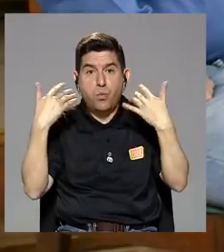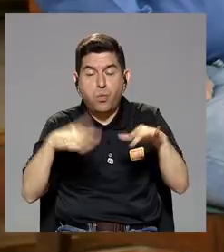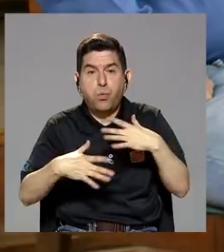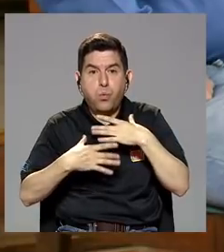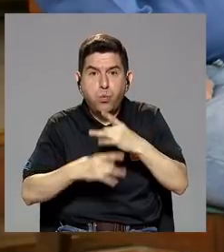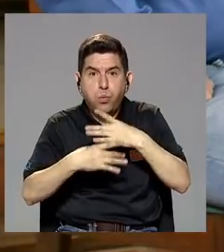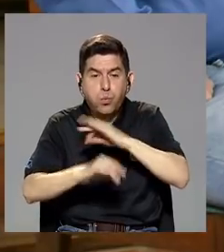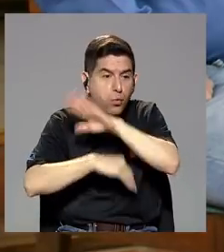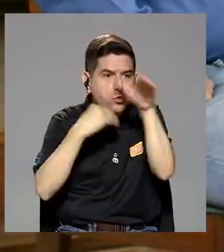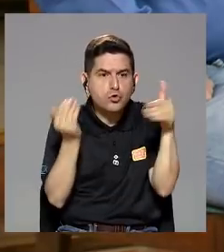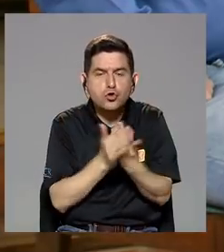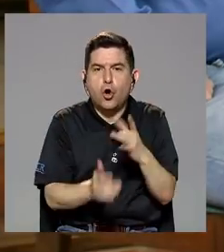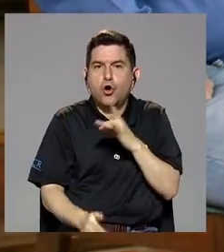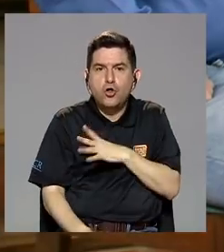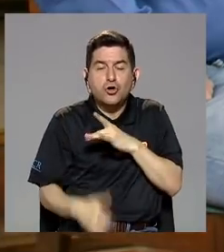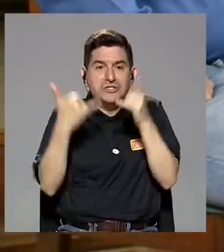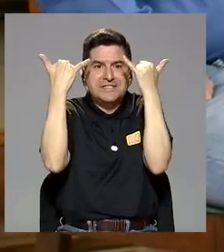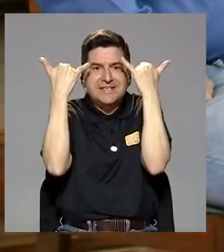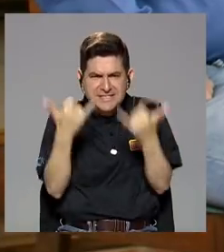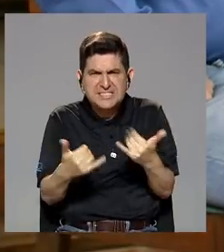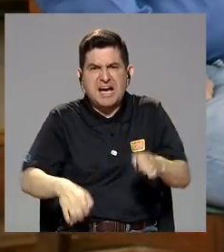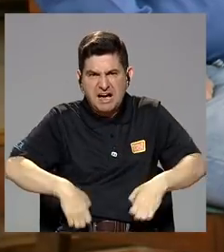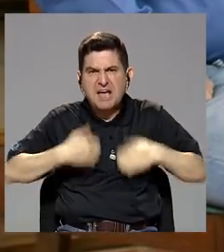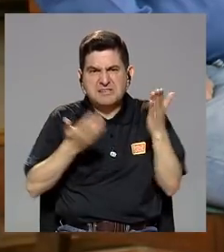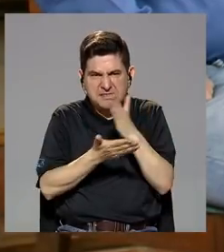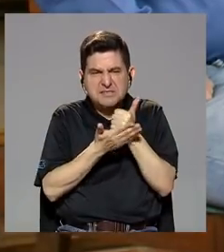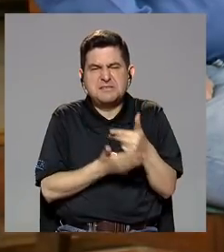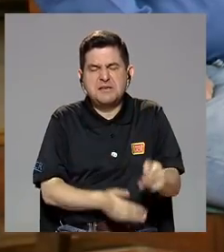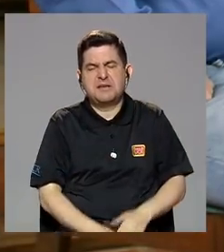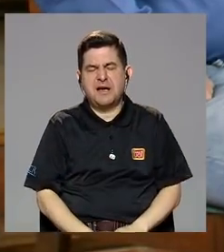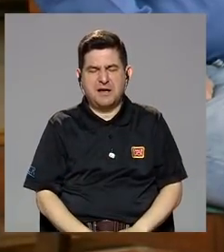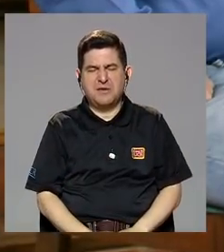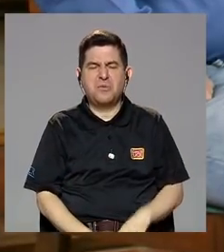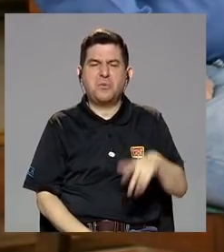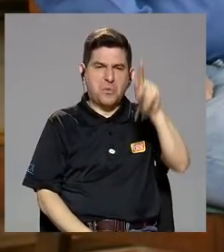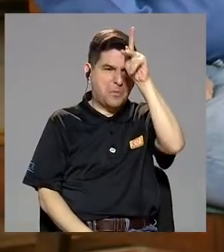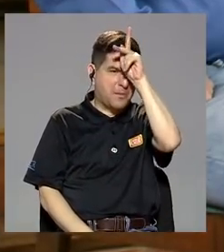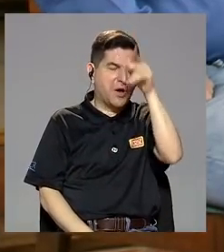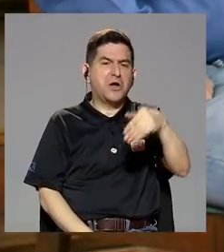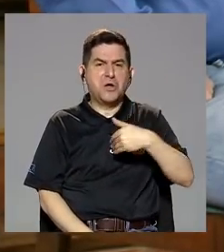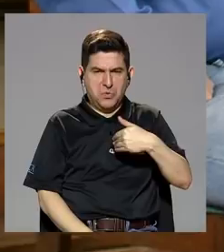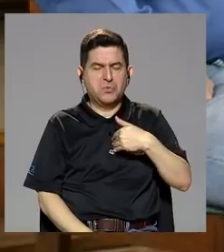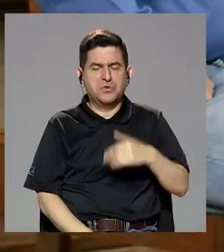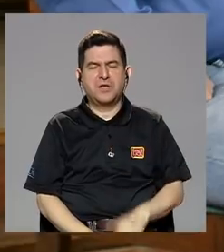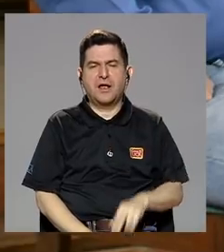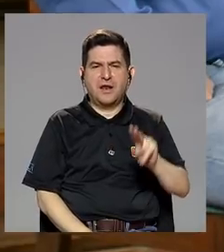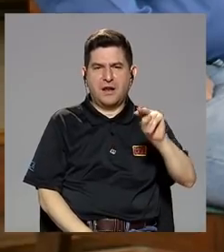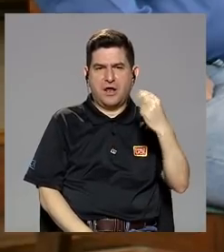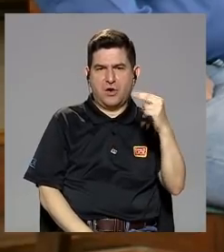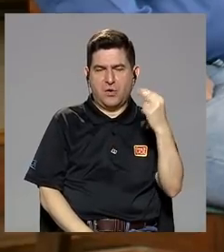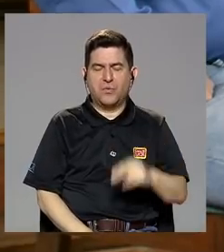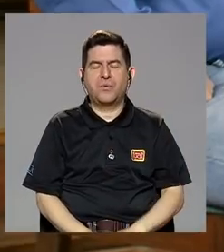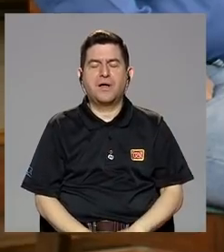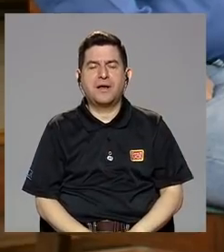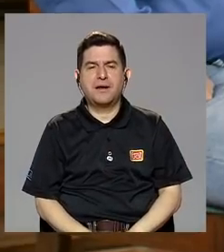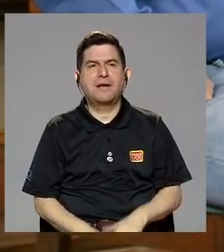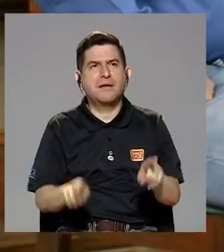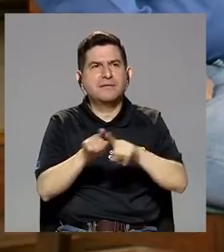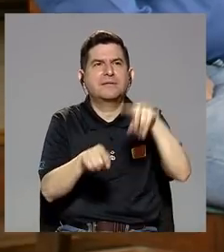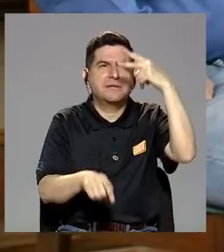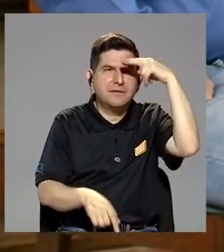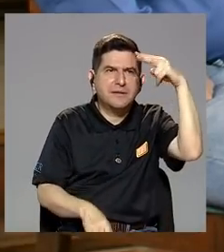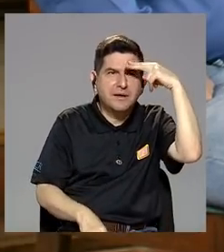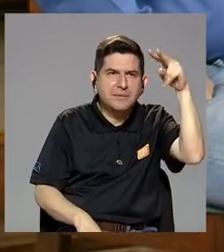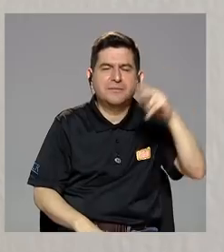porque todo el chile ya ya existían algunos antecedentes ya perú y tenía sus novelas méxico ya estaba produciendo